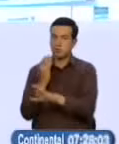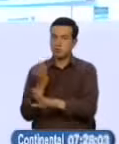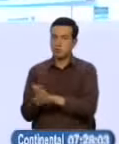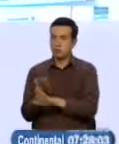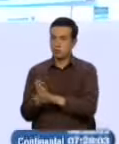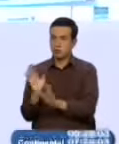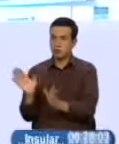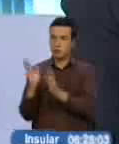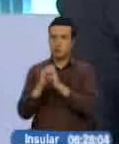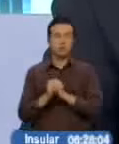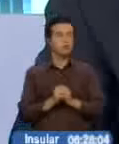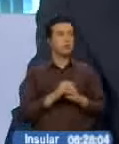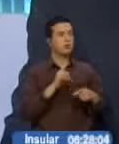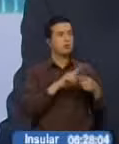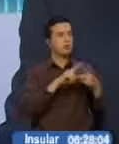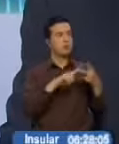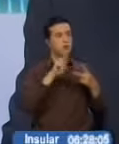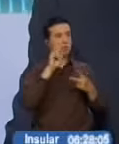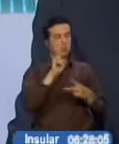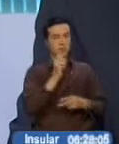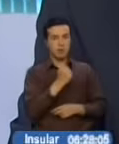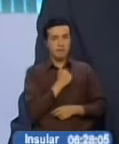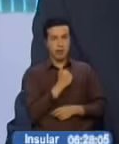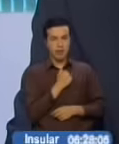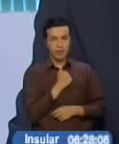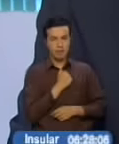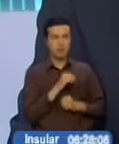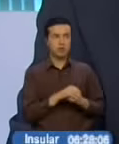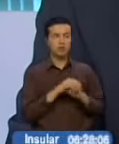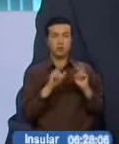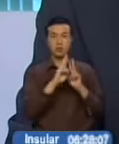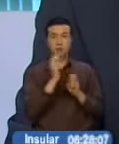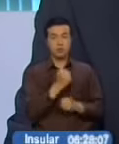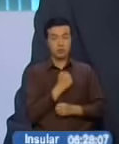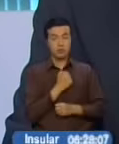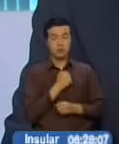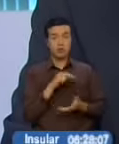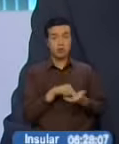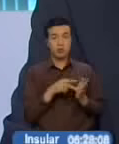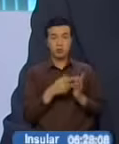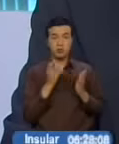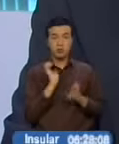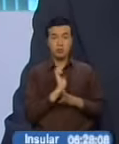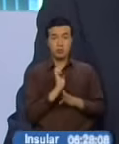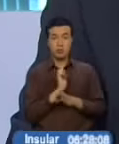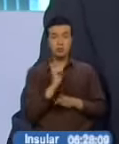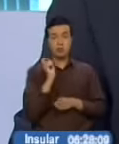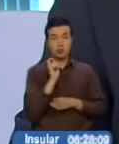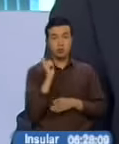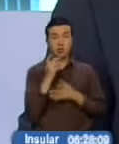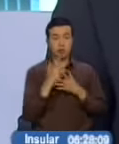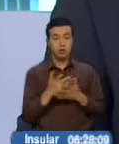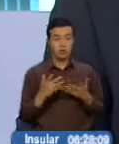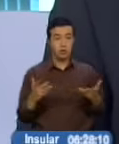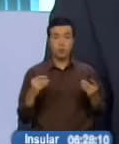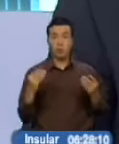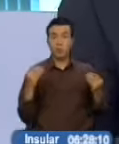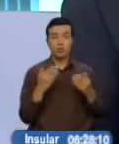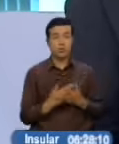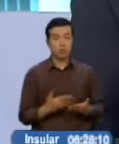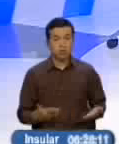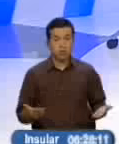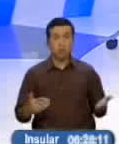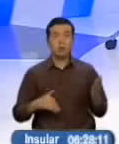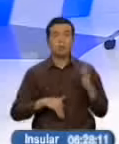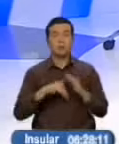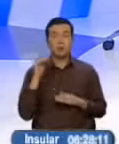de fomento. La otra lista es el tema de patrimonio. Así es. Pero el tema de patrimonio, estamos hablando de que el Ecuador requiere rescatar mucho patrimonio, sobre